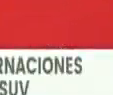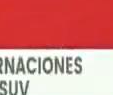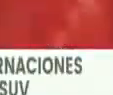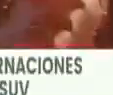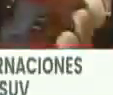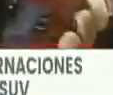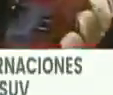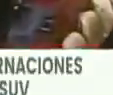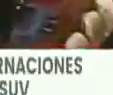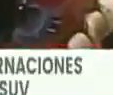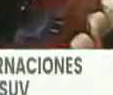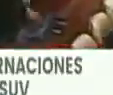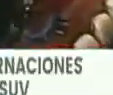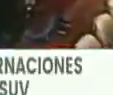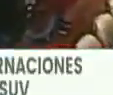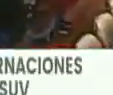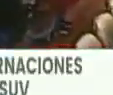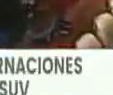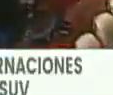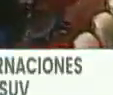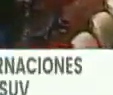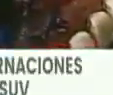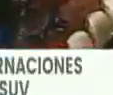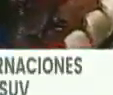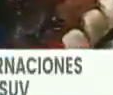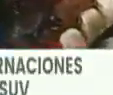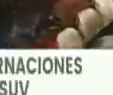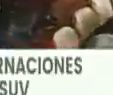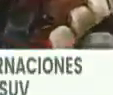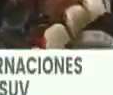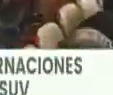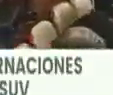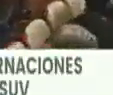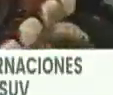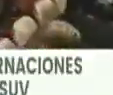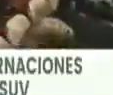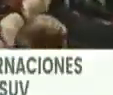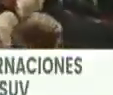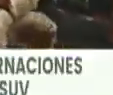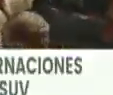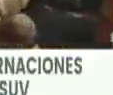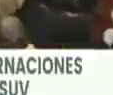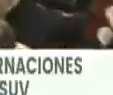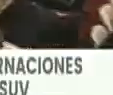¡Y que viva la unidad del Partido Socialista Unido de Venezuela!